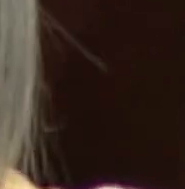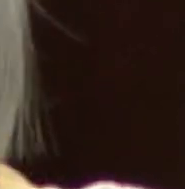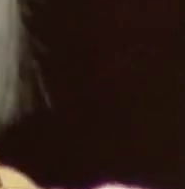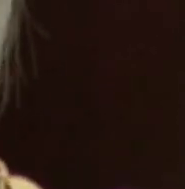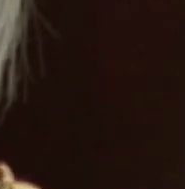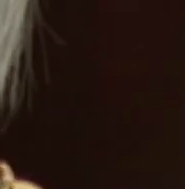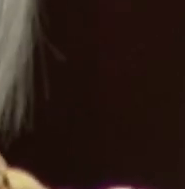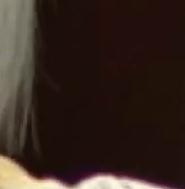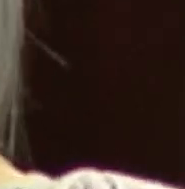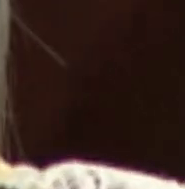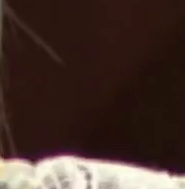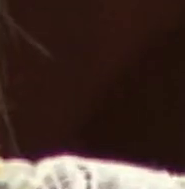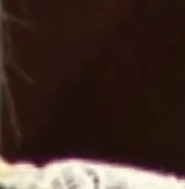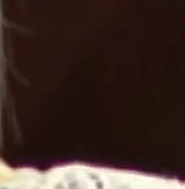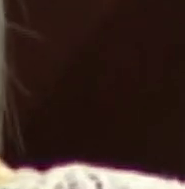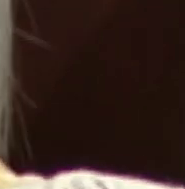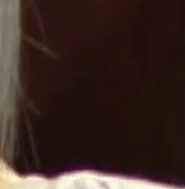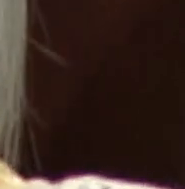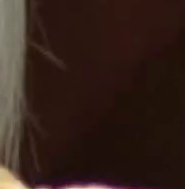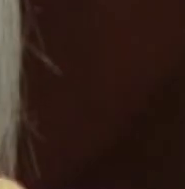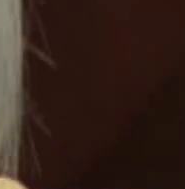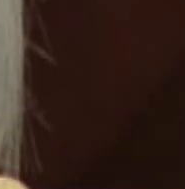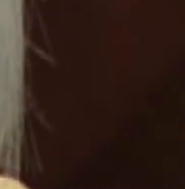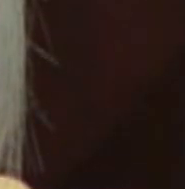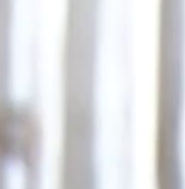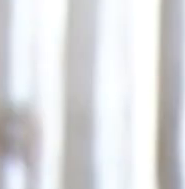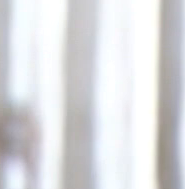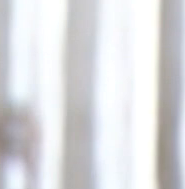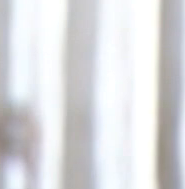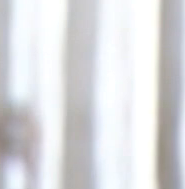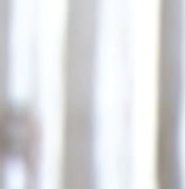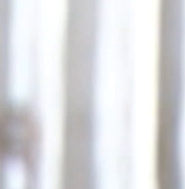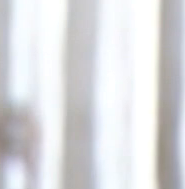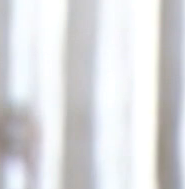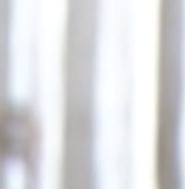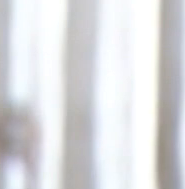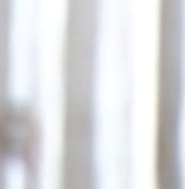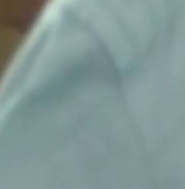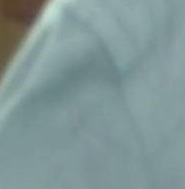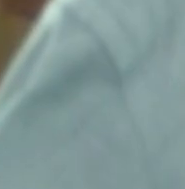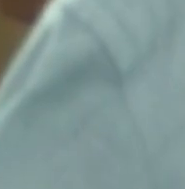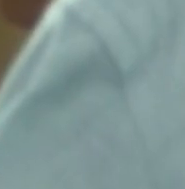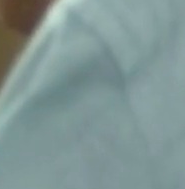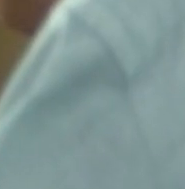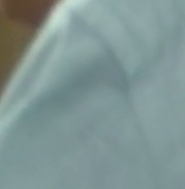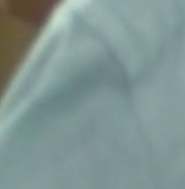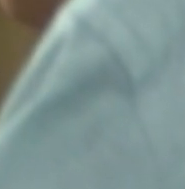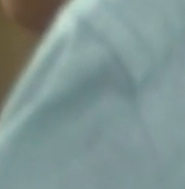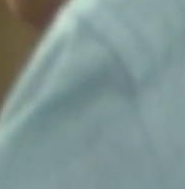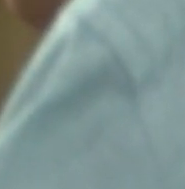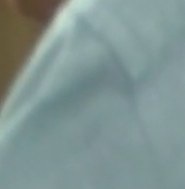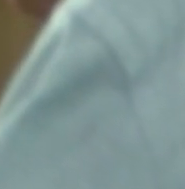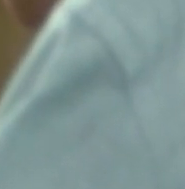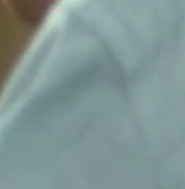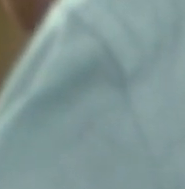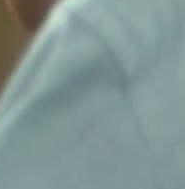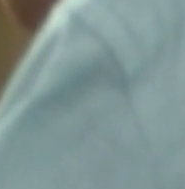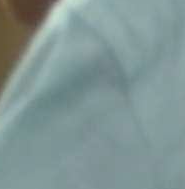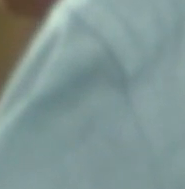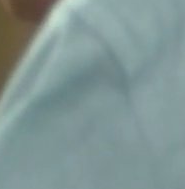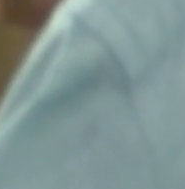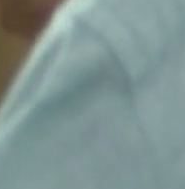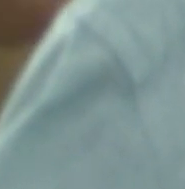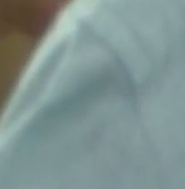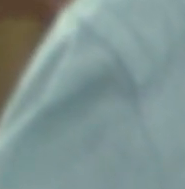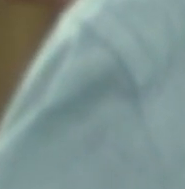política, económica, por la incapacidad de la convivencia? Vemos arrugas, no vemos que hay un ser humano que siente,